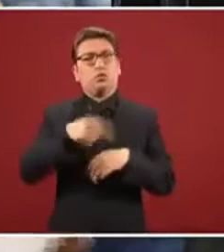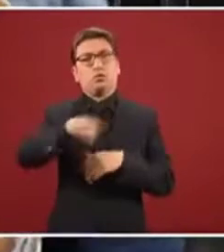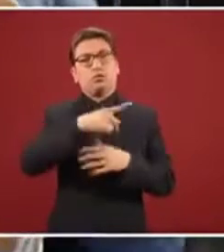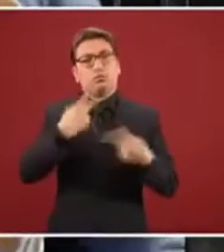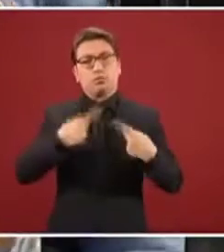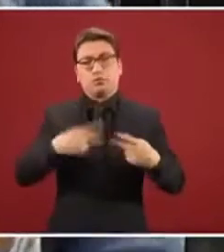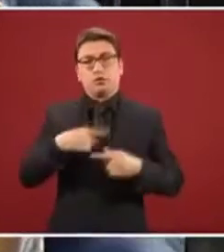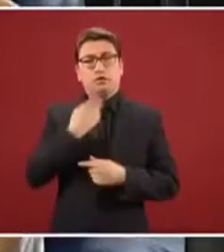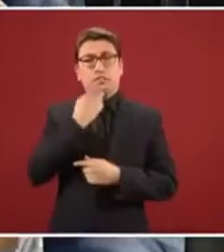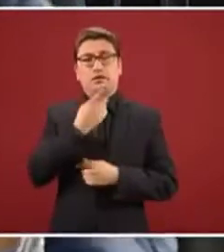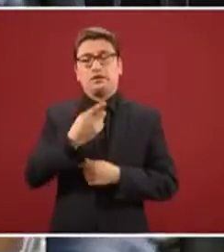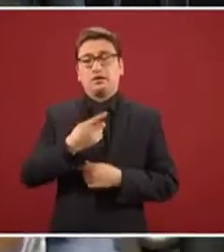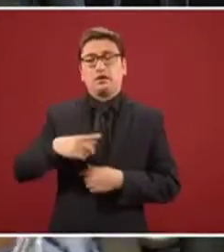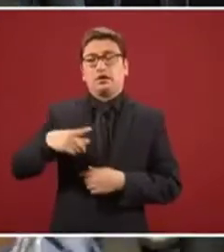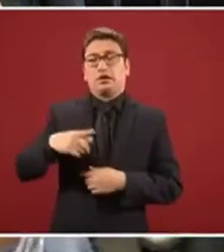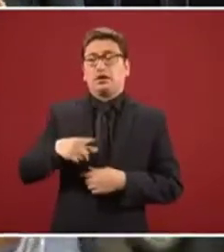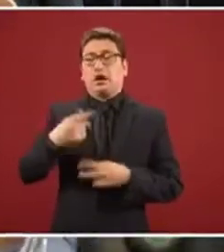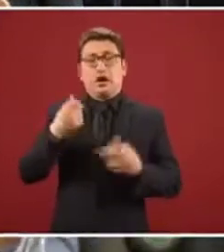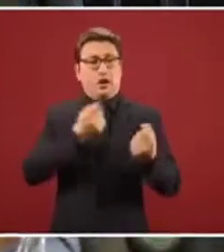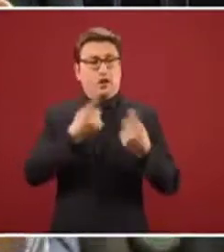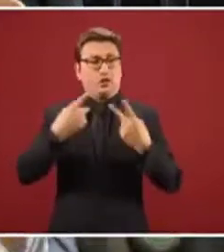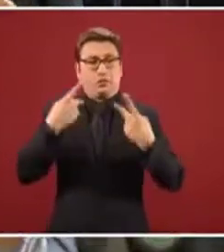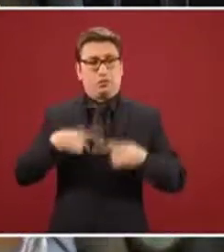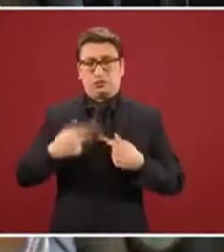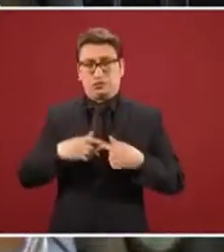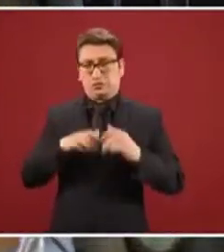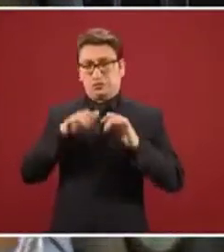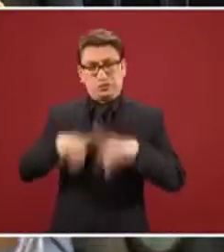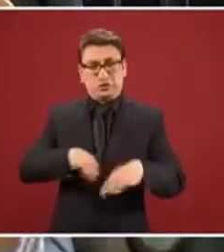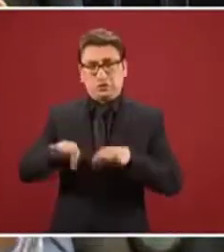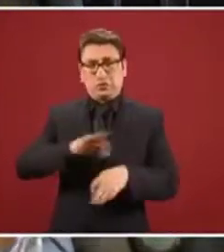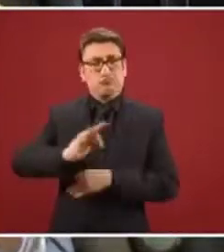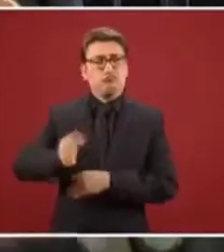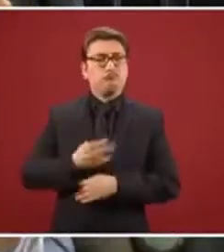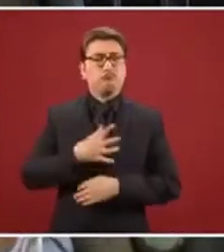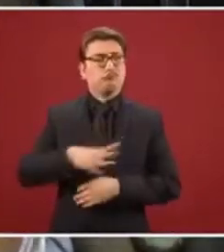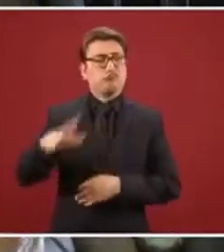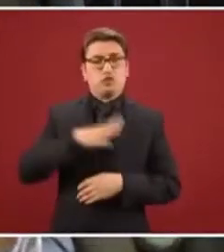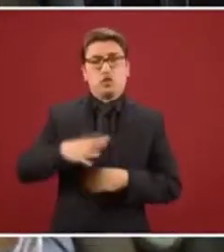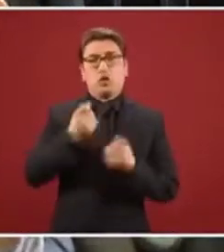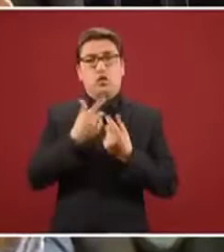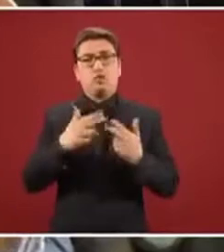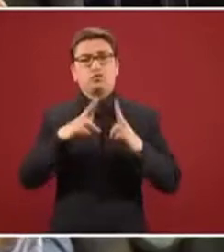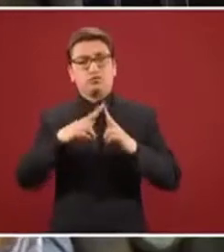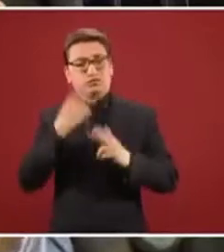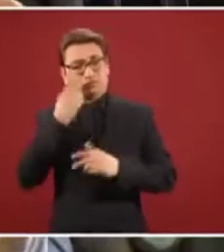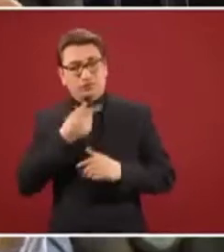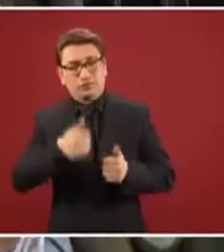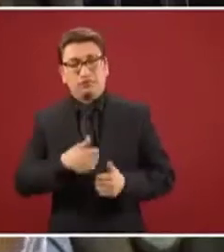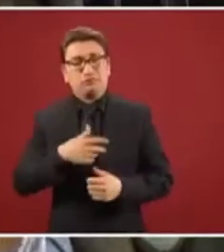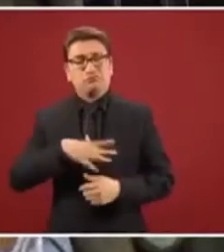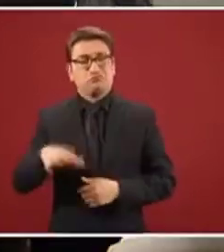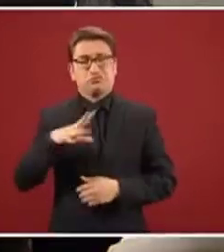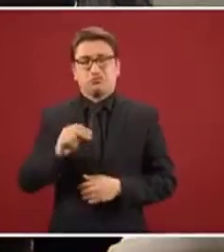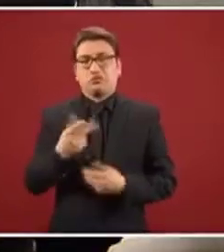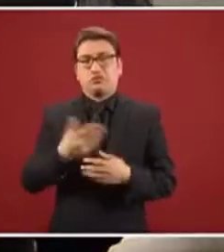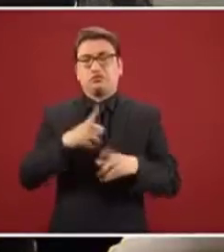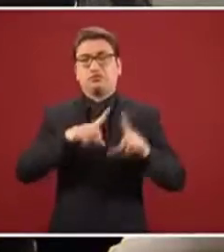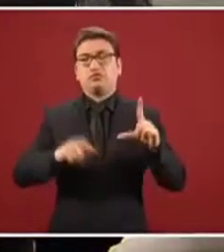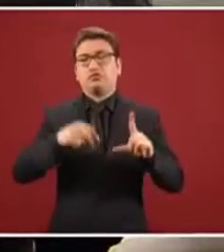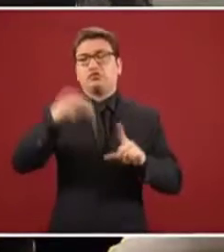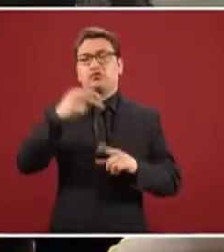está aceptando la oferta del trabajo y entiendo que tampoco están llegando a los albergues, ¿cuál es la situación que se vive en el norte del país?